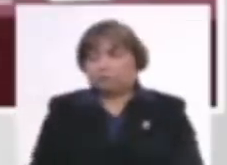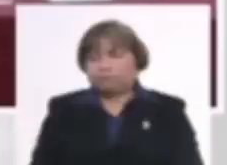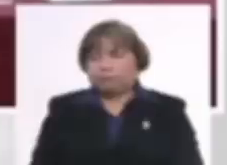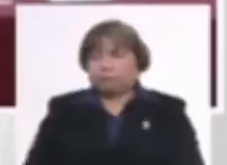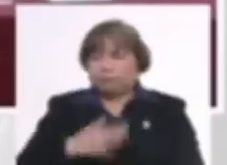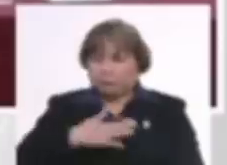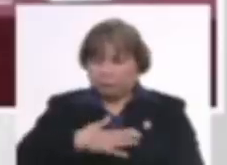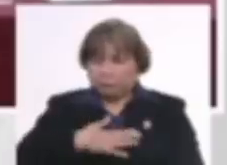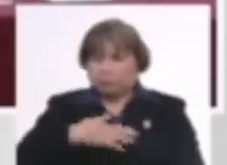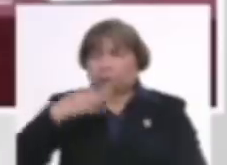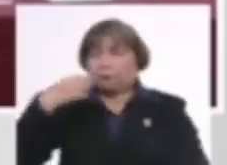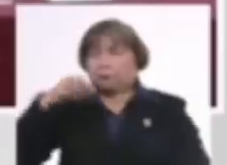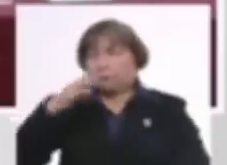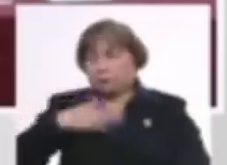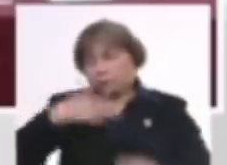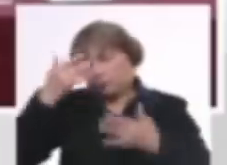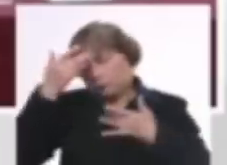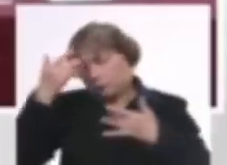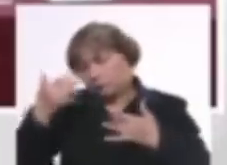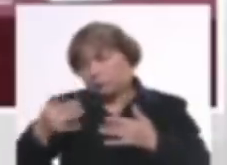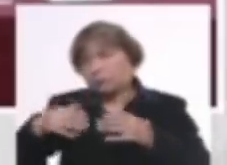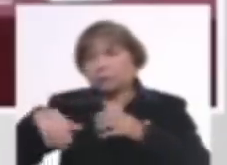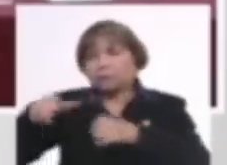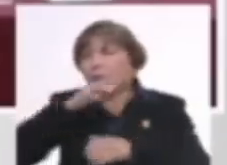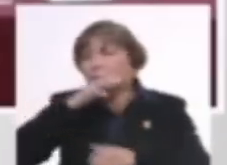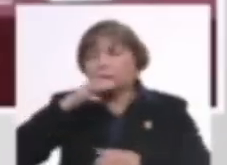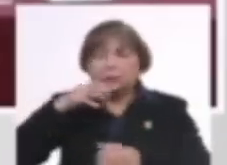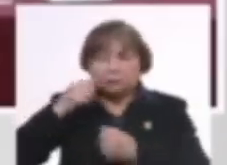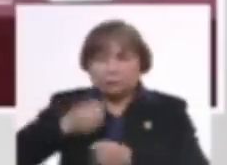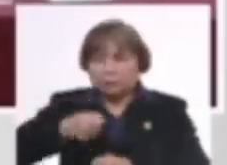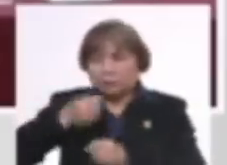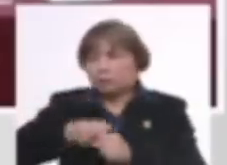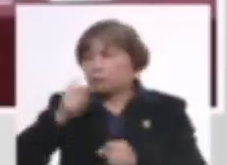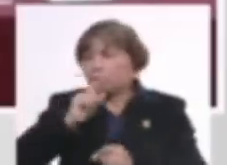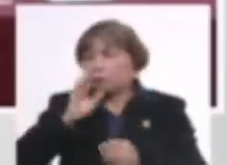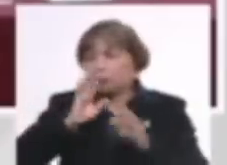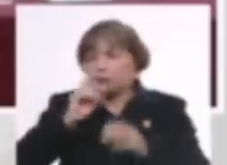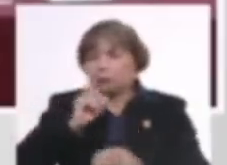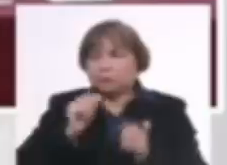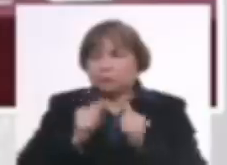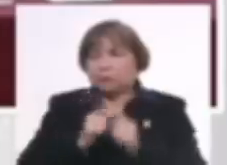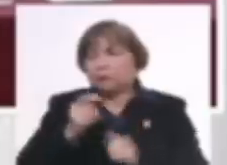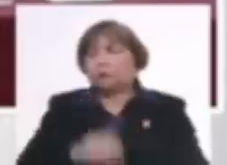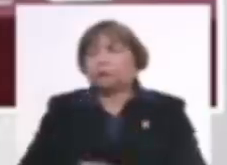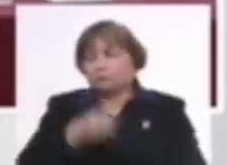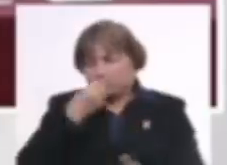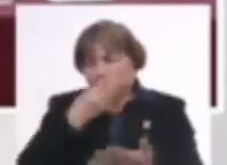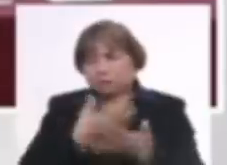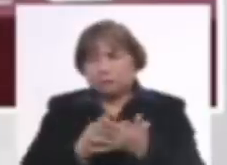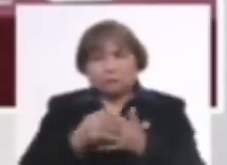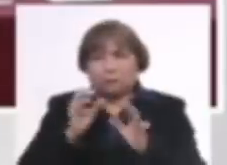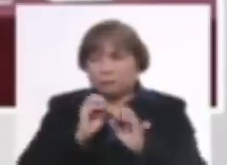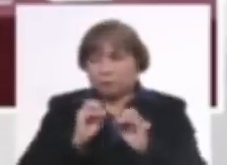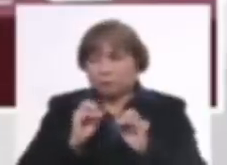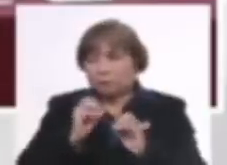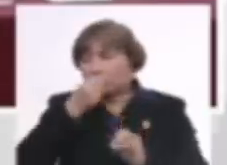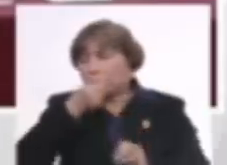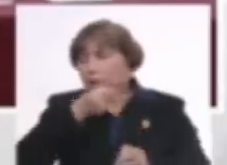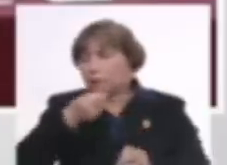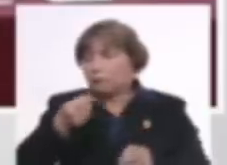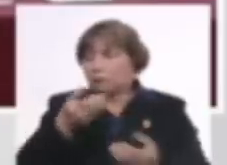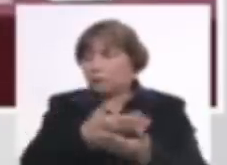Mi papá está un poco mal de salud y está en el campo. No. Okay. Ha hablado con él. Correcto. Bien, no habiendo más